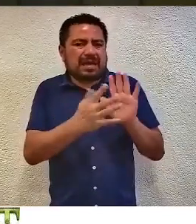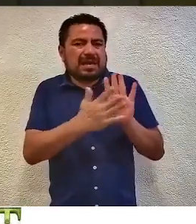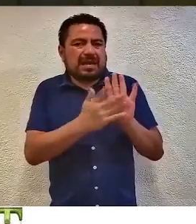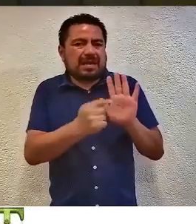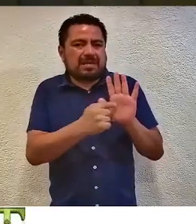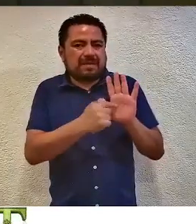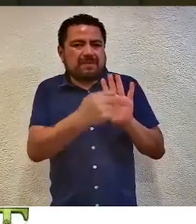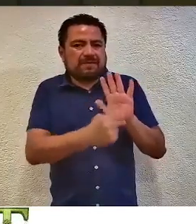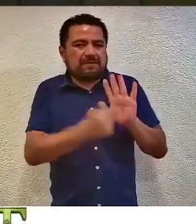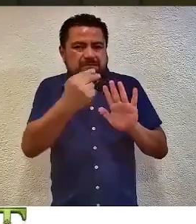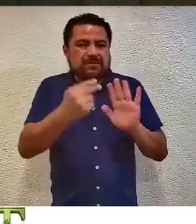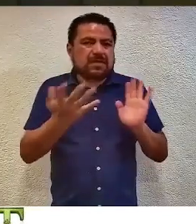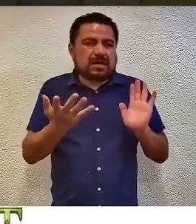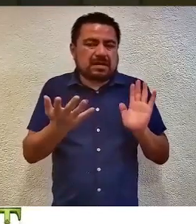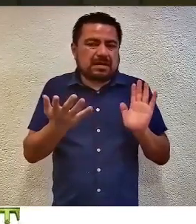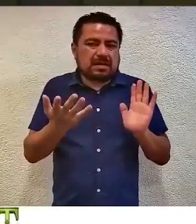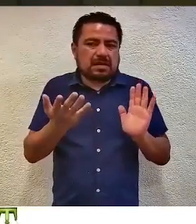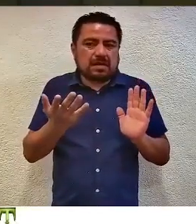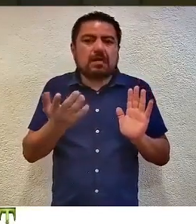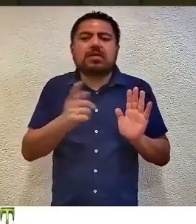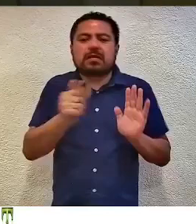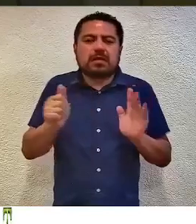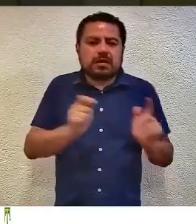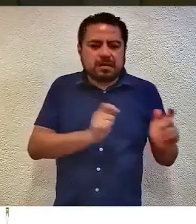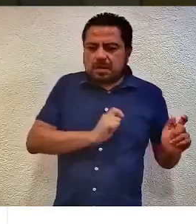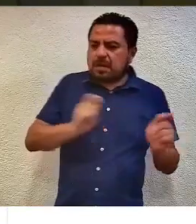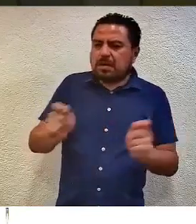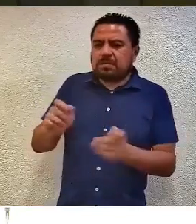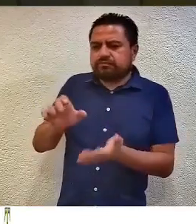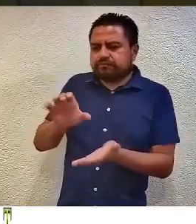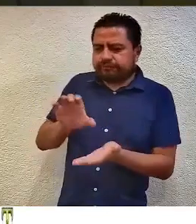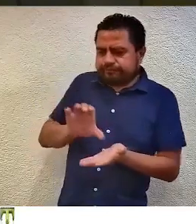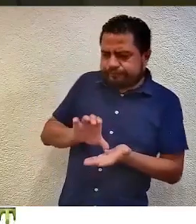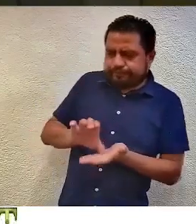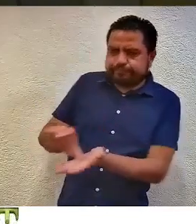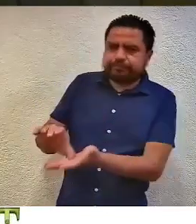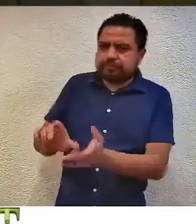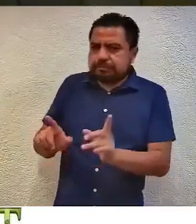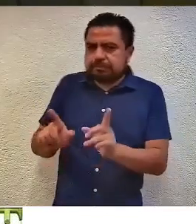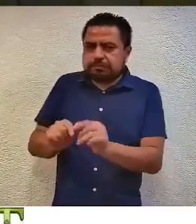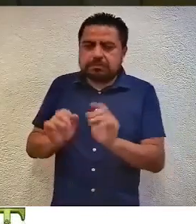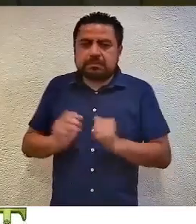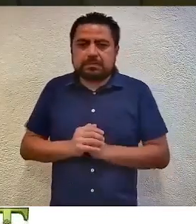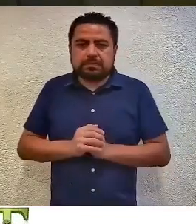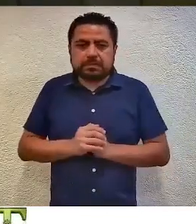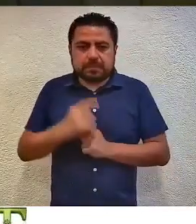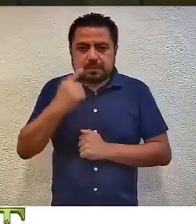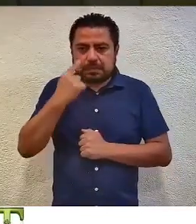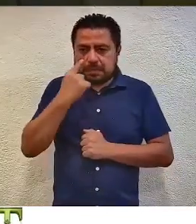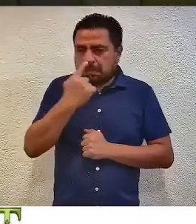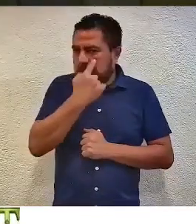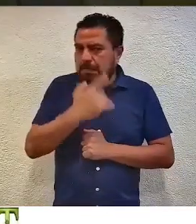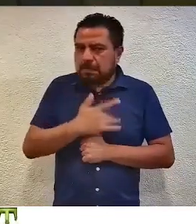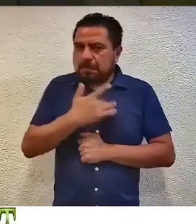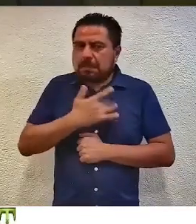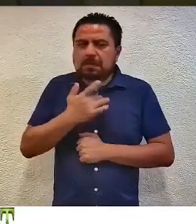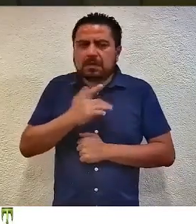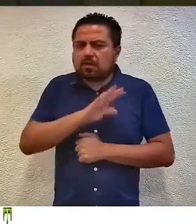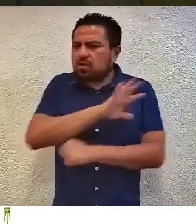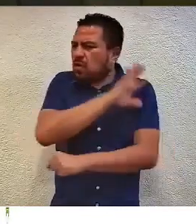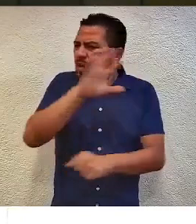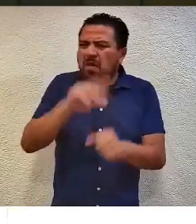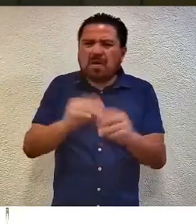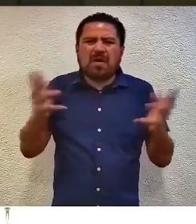se le proporcionó como finiquito. En ese sentido, se cumplió con todo el